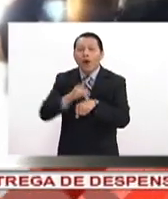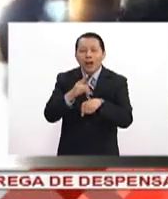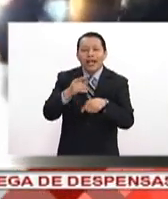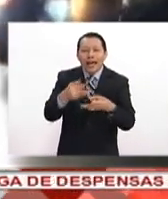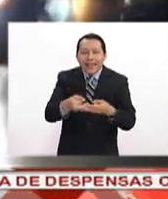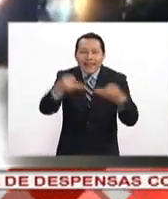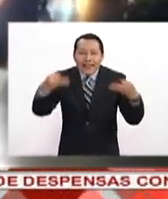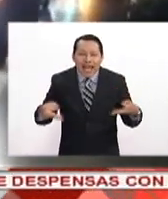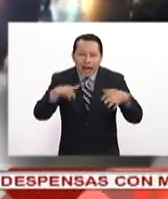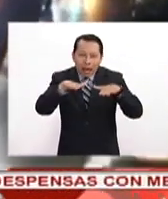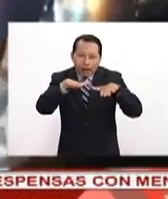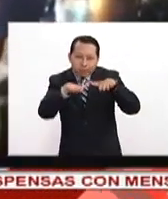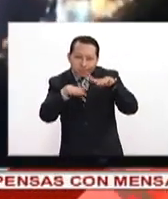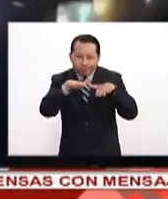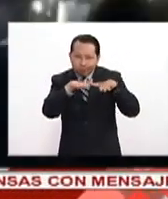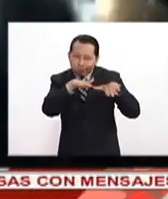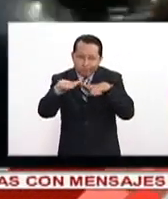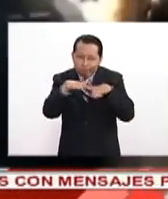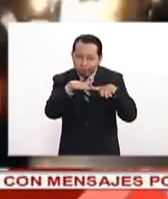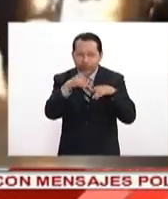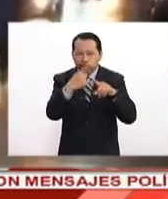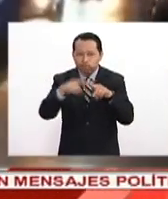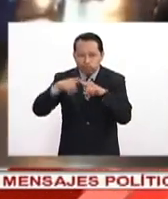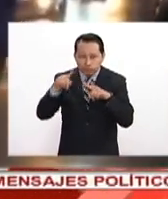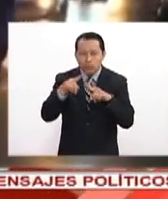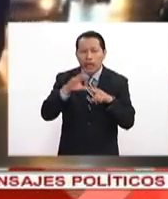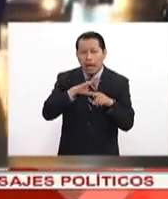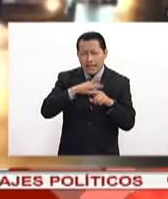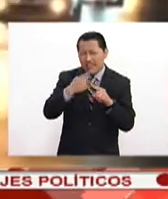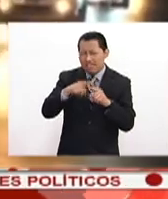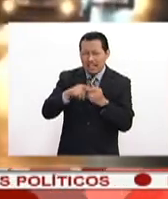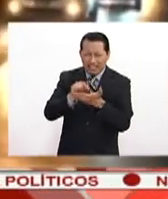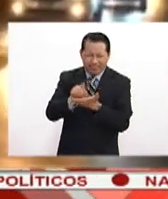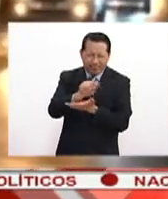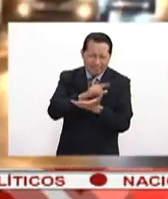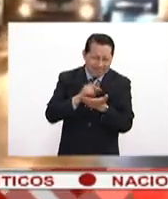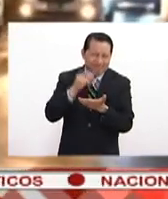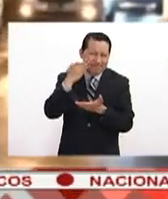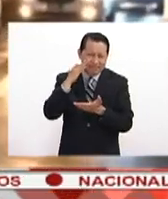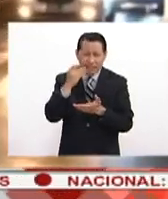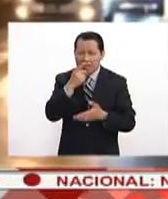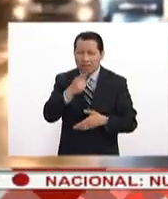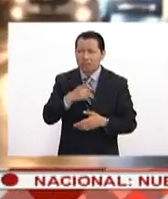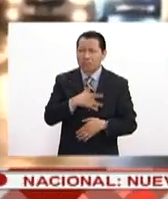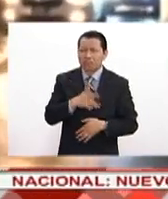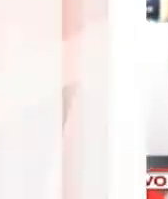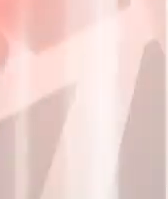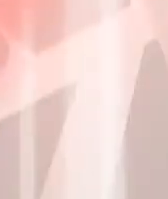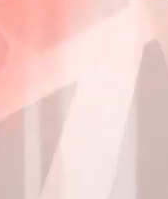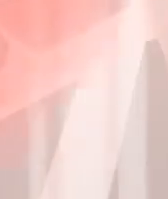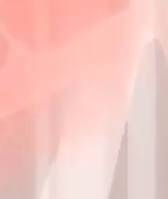Tierra. Pese a su escasa magnitud, usuarios en redes sociales dijeron haber percibido este temblor.